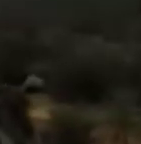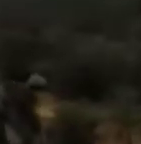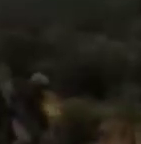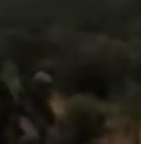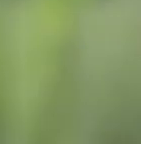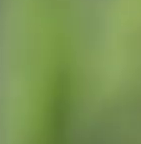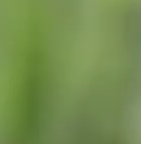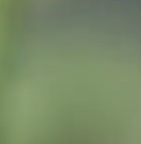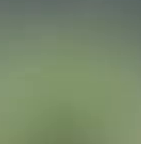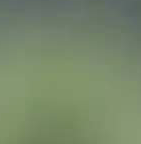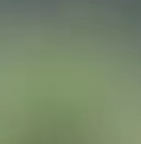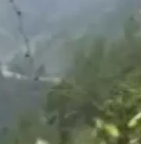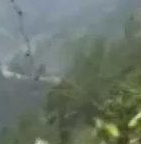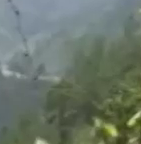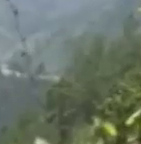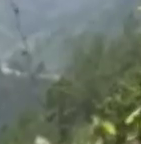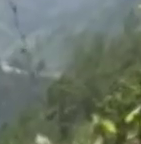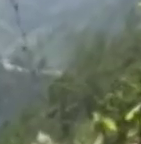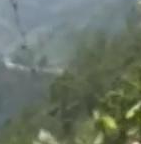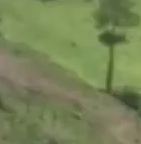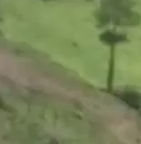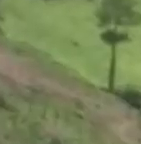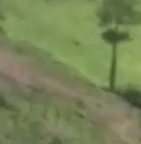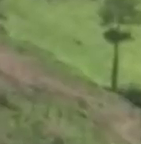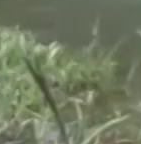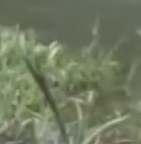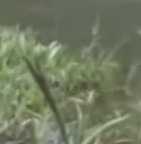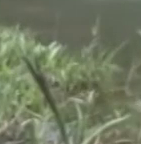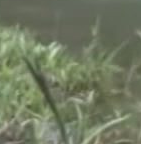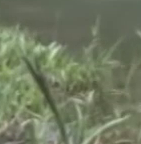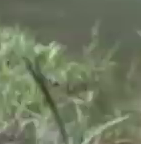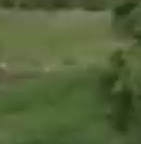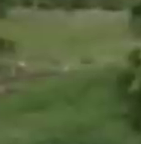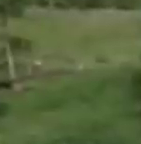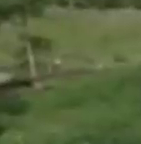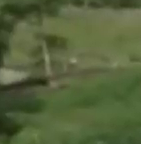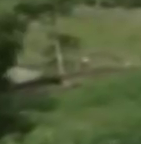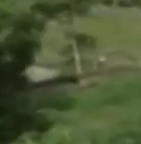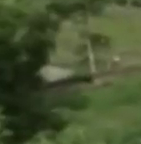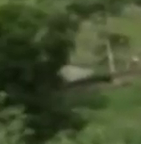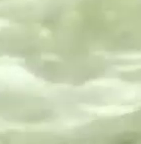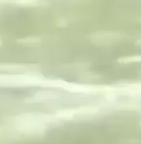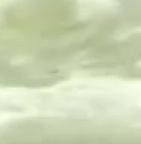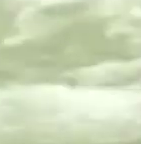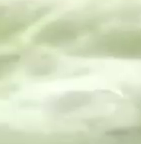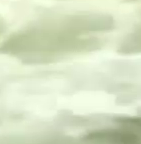reforestación. Tenemos que comenzar con tiempo a proteger las cuencas de los ríos si